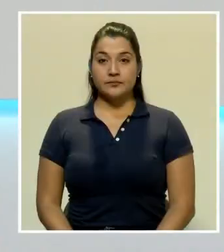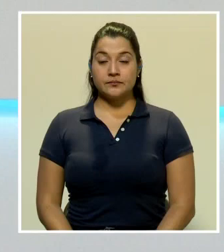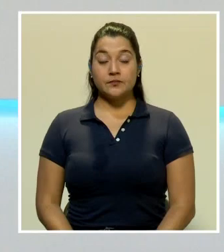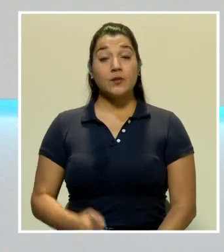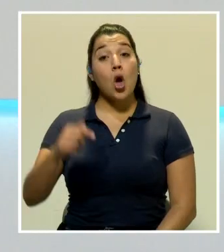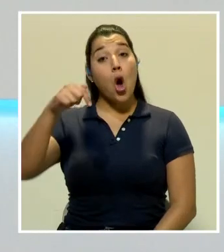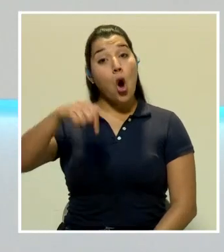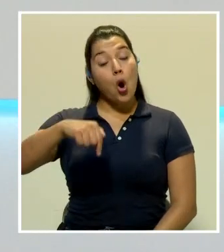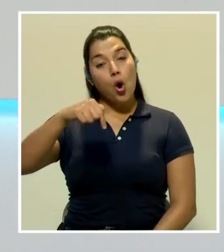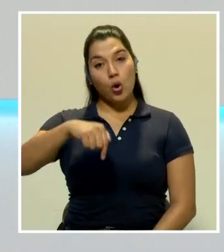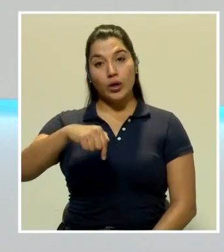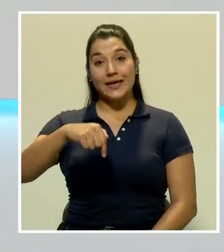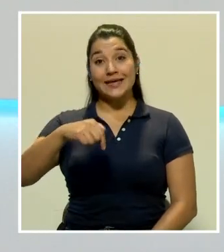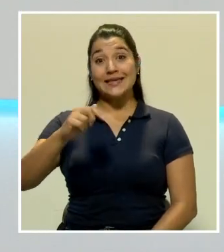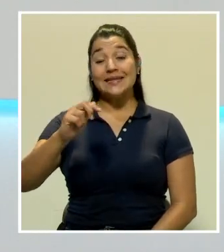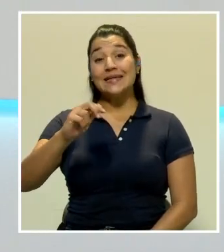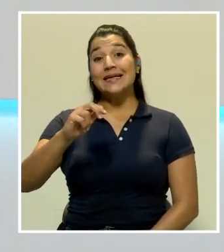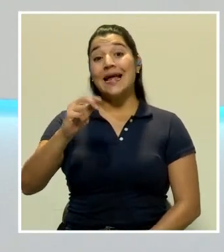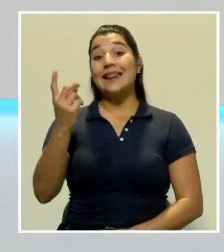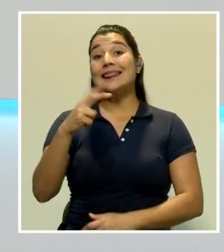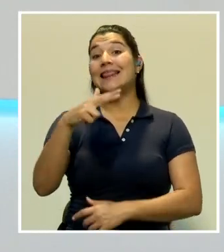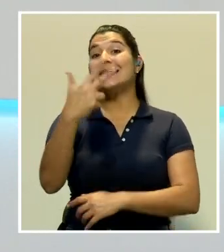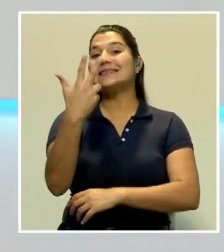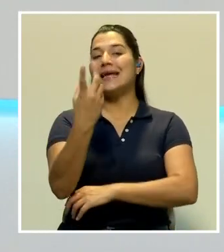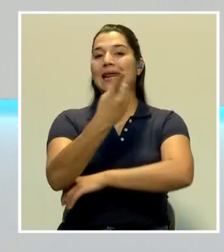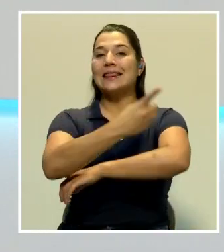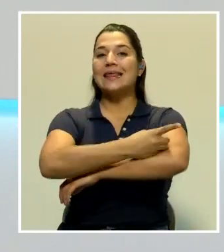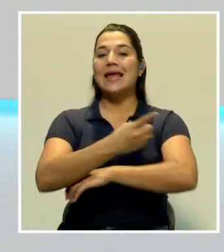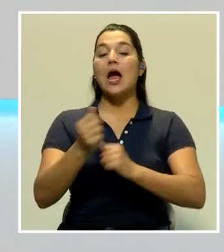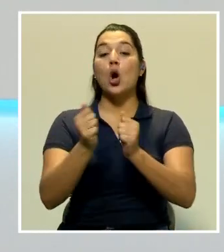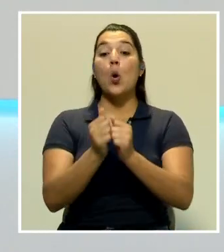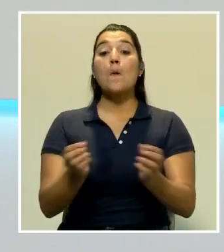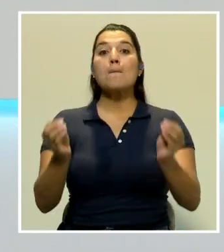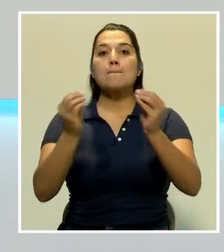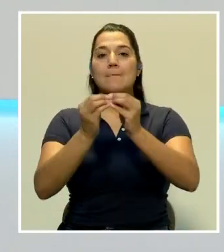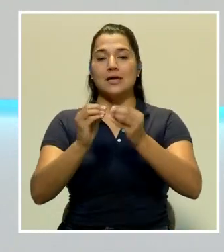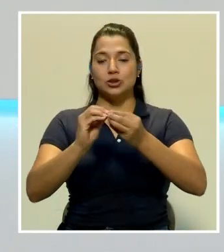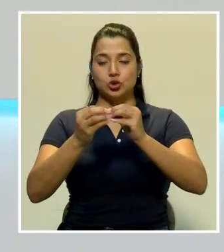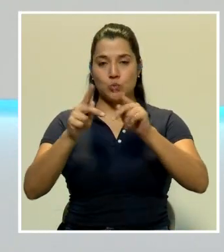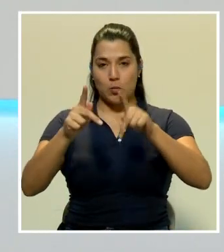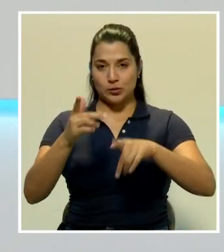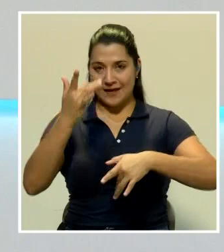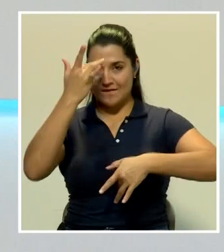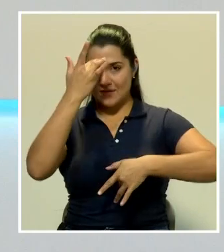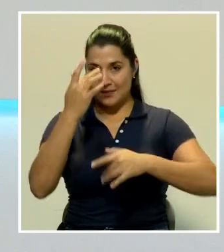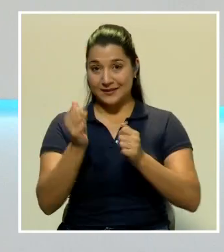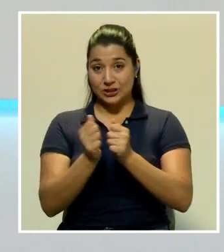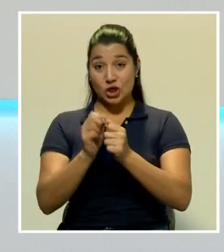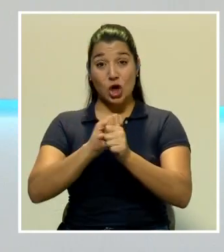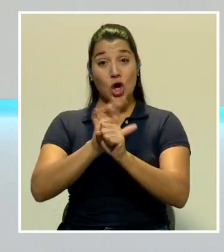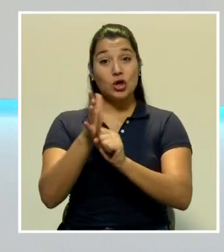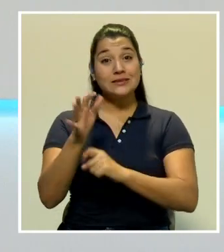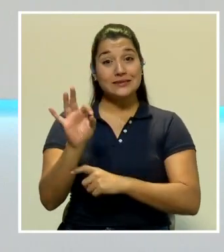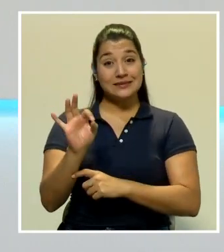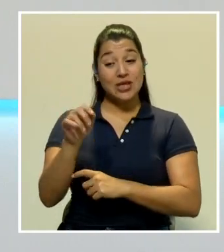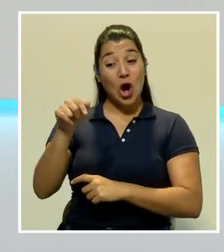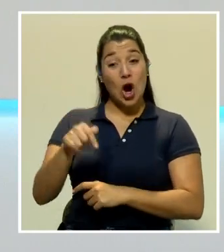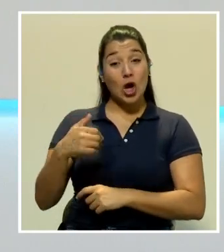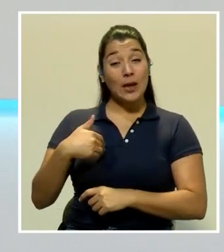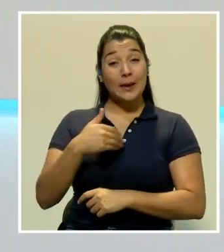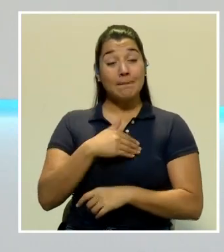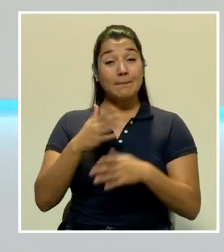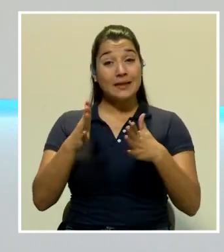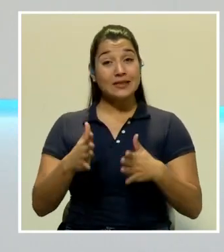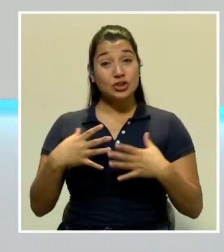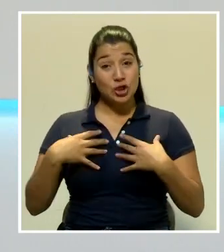Hoy se presentó el tercer pico más alto de casos nuevos por COVID-19. El ministro de Salud, Daniel Salas,